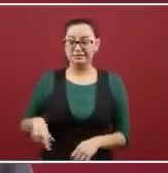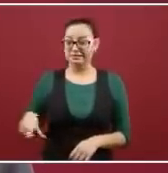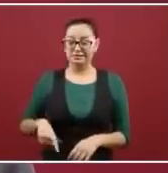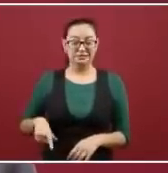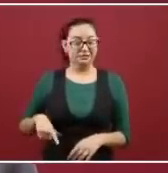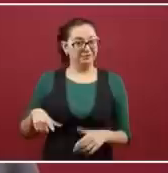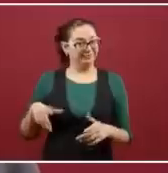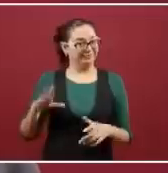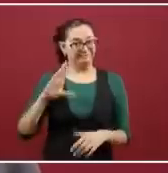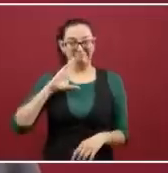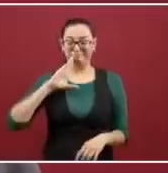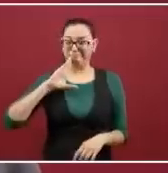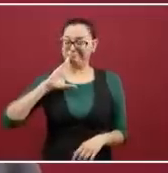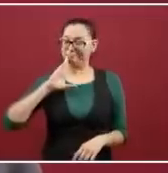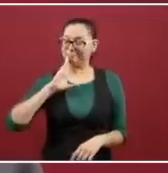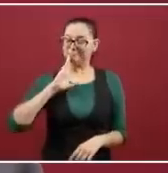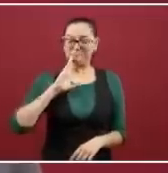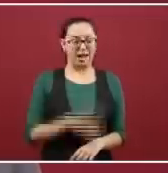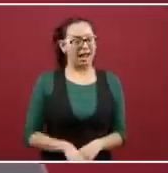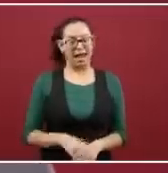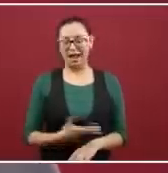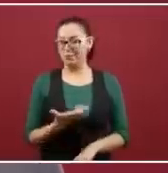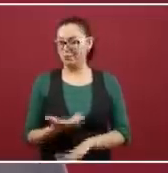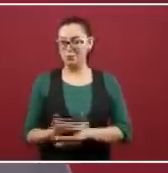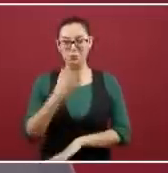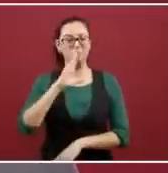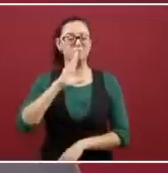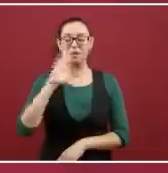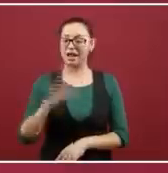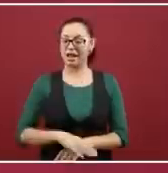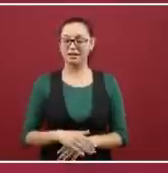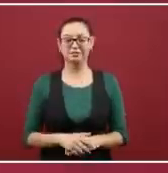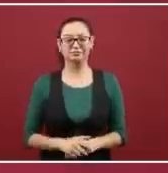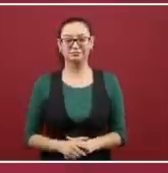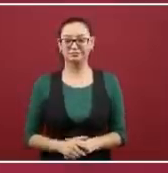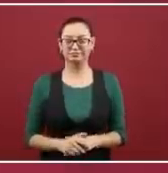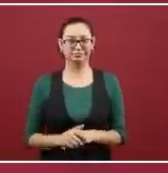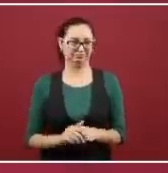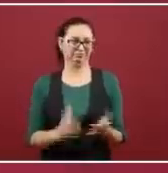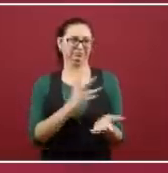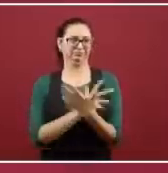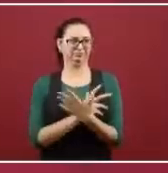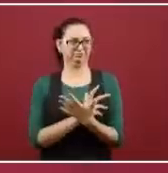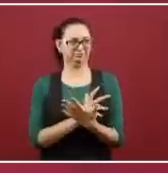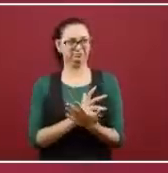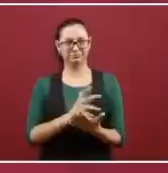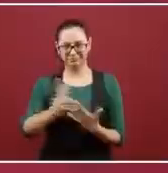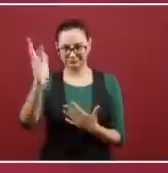alteradas. Ya se había llegado a extremos